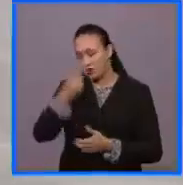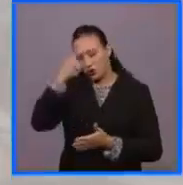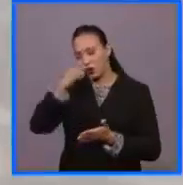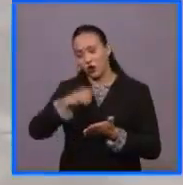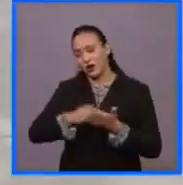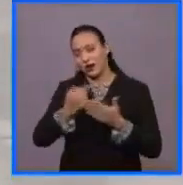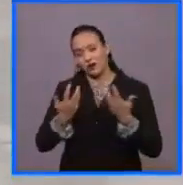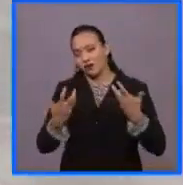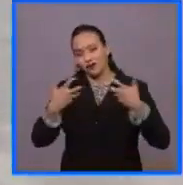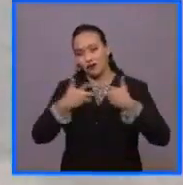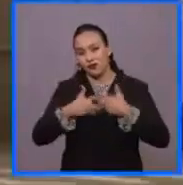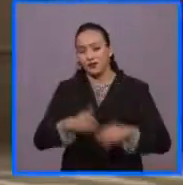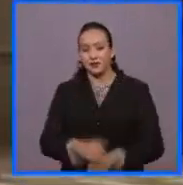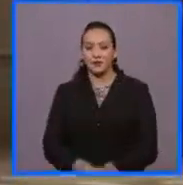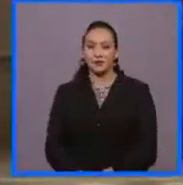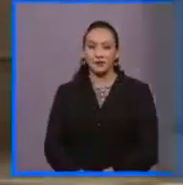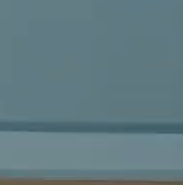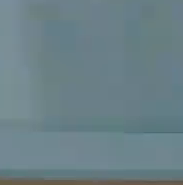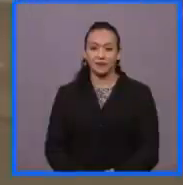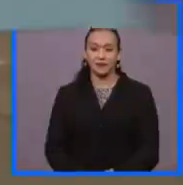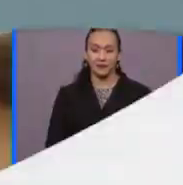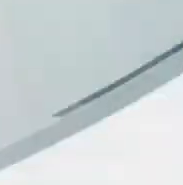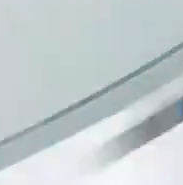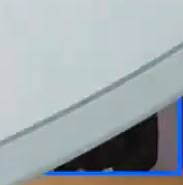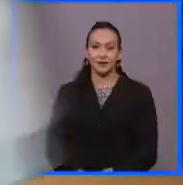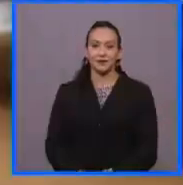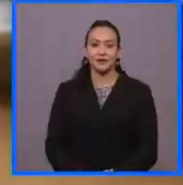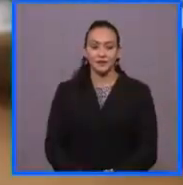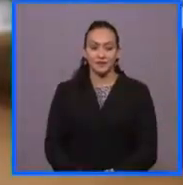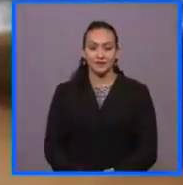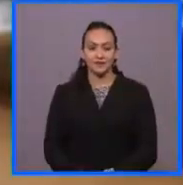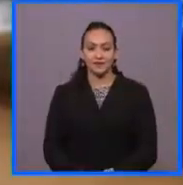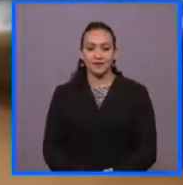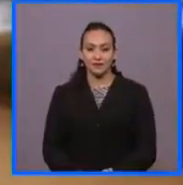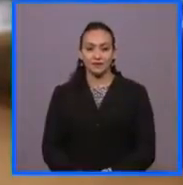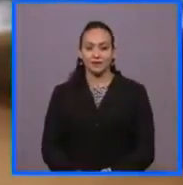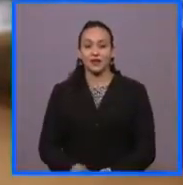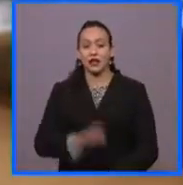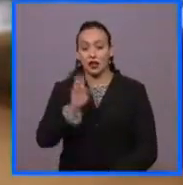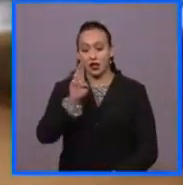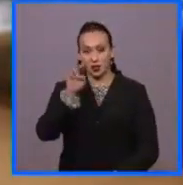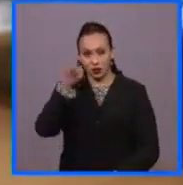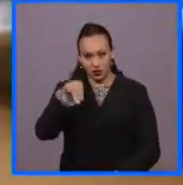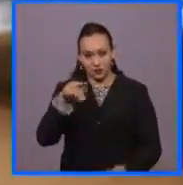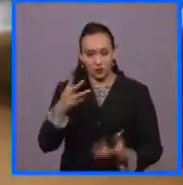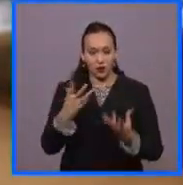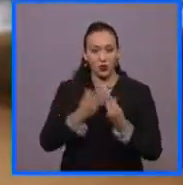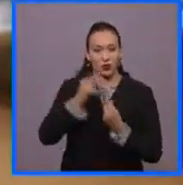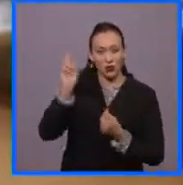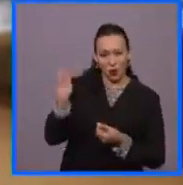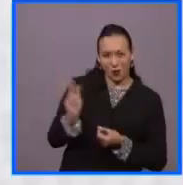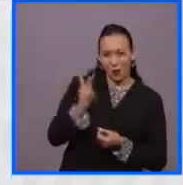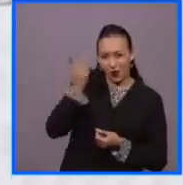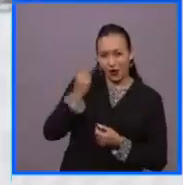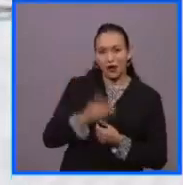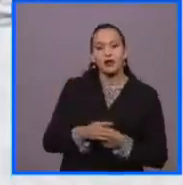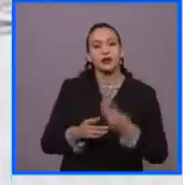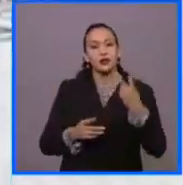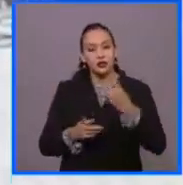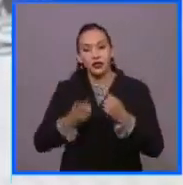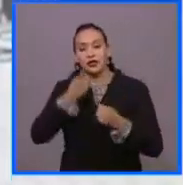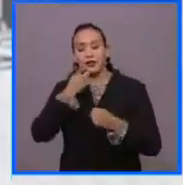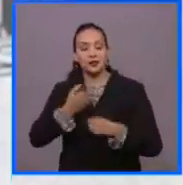delictiva en el país. La UNAM y el Politécnico Nacional calificaron